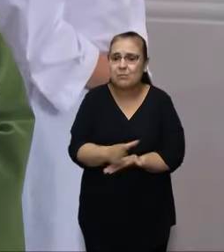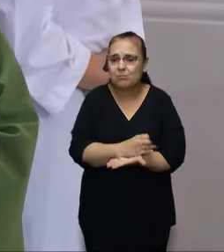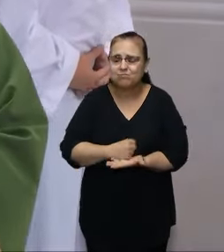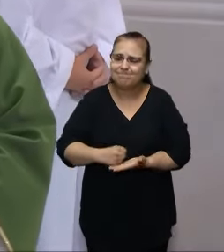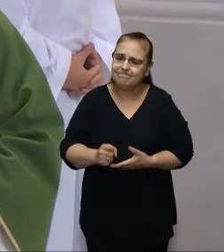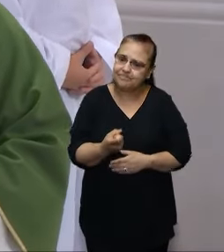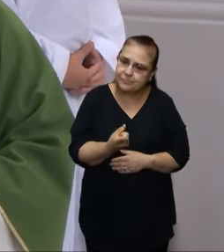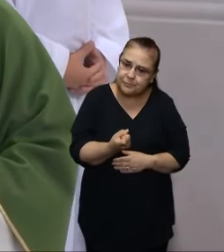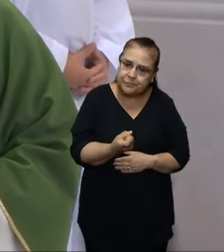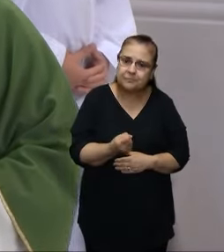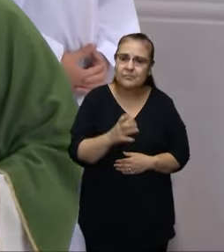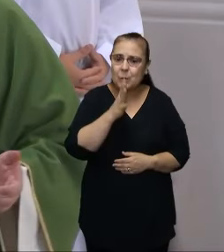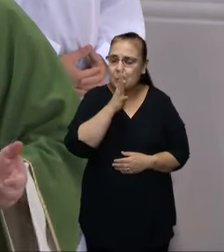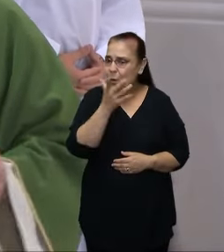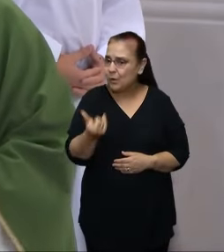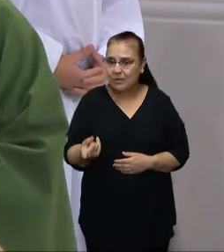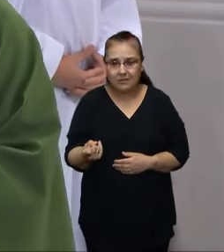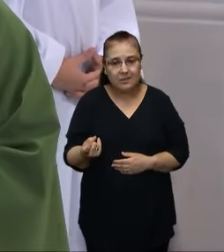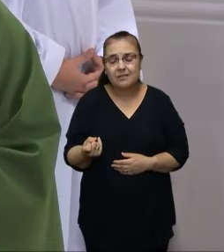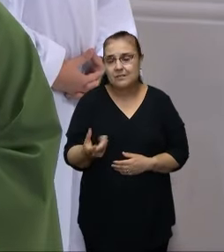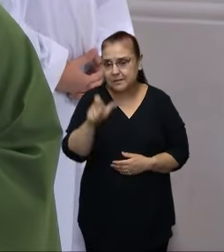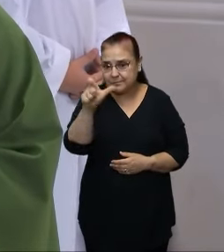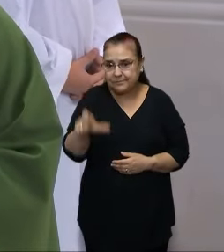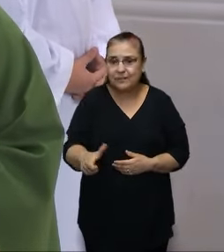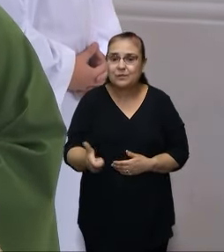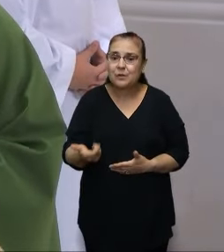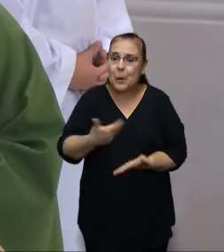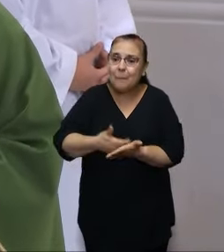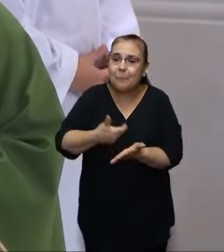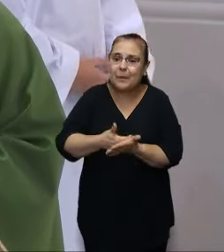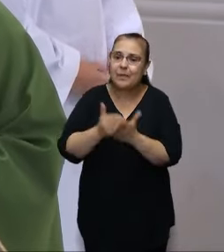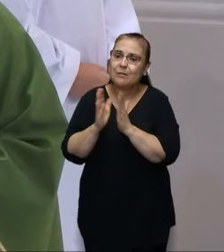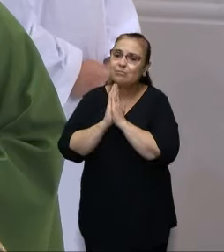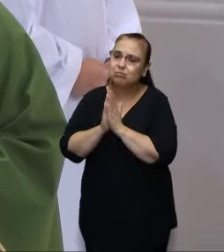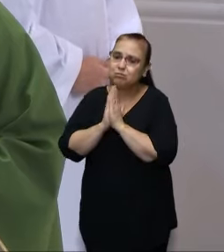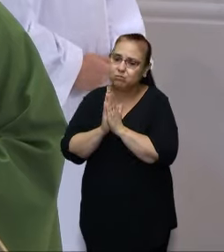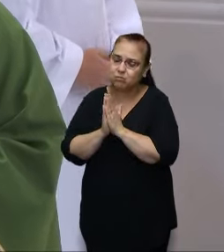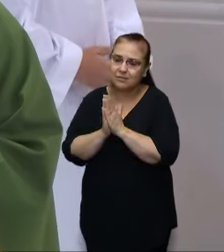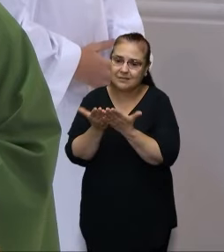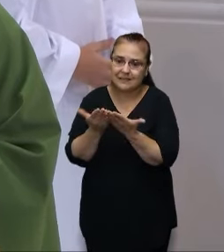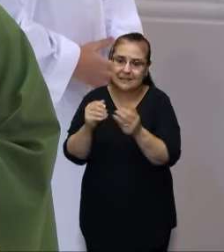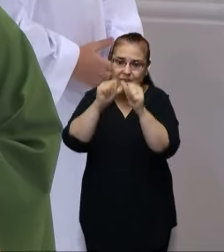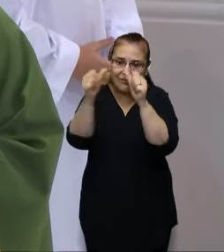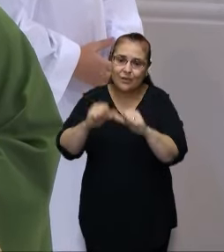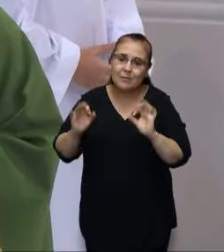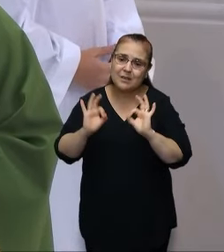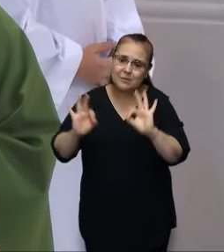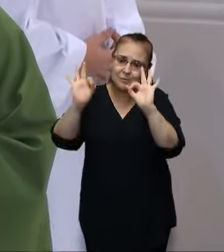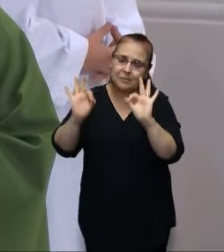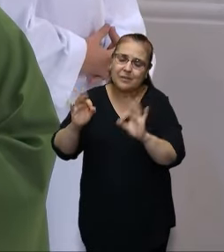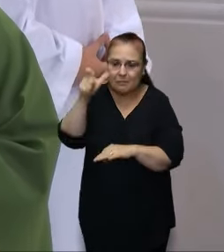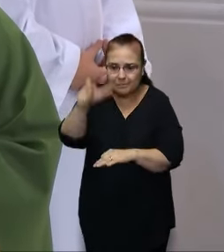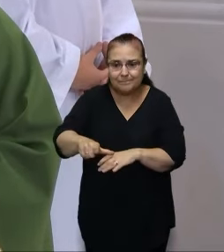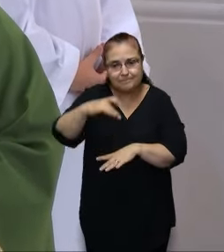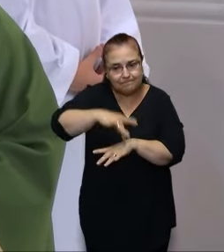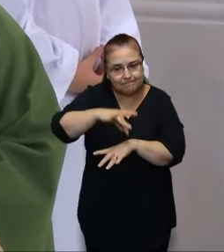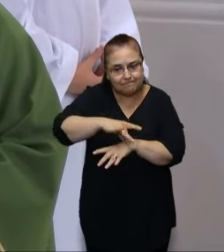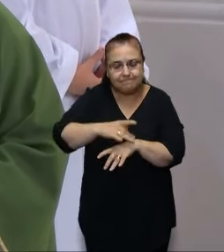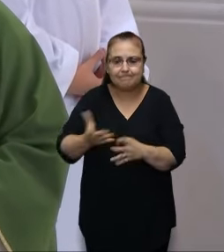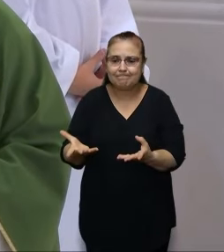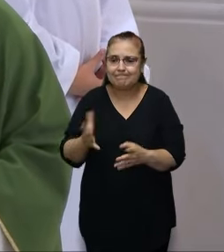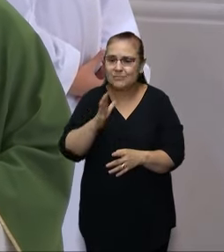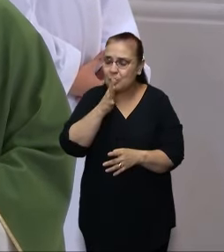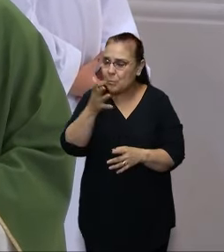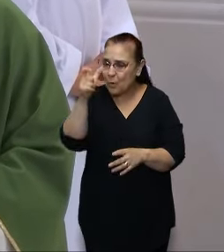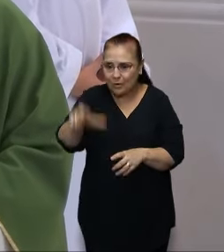necesidades por las necesidades de aquellos que nos piden oraciones de manera muy especial por los enfermos por